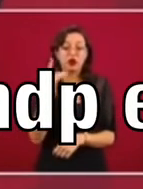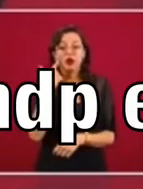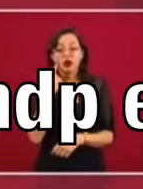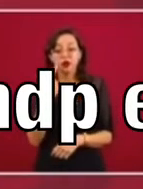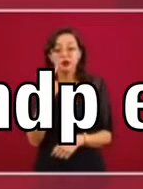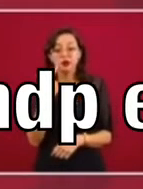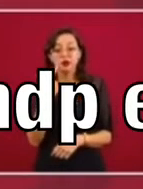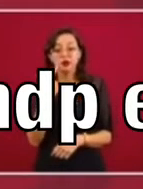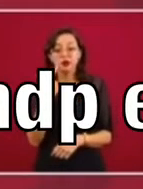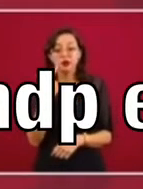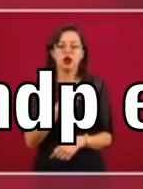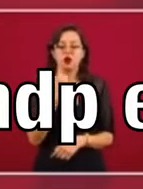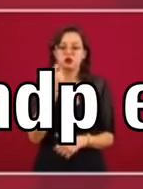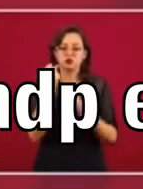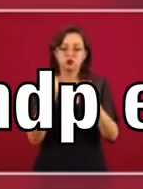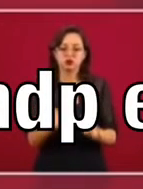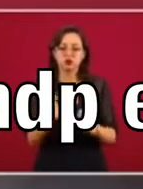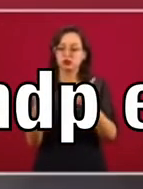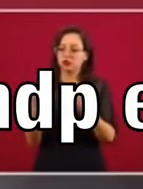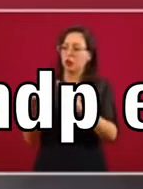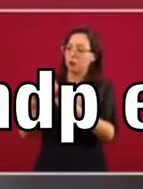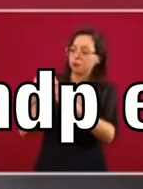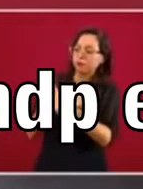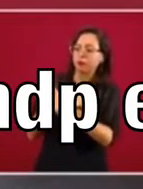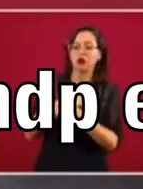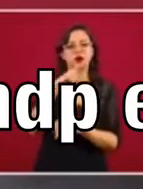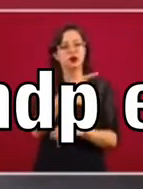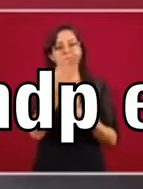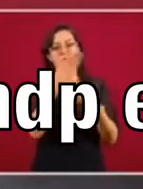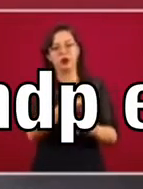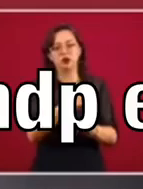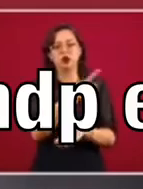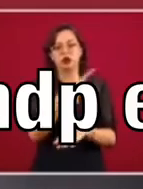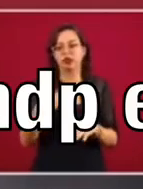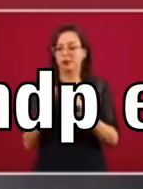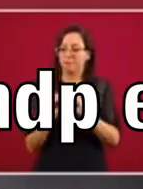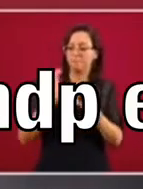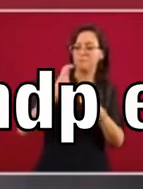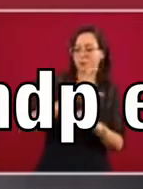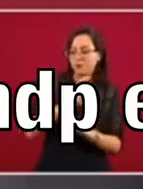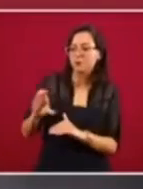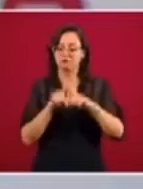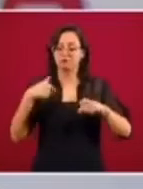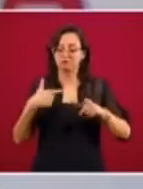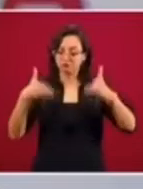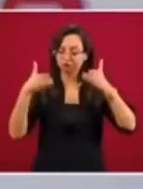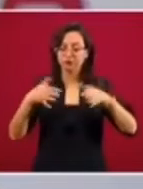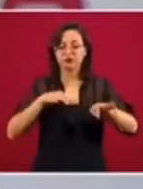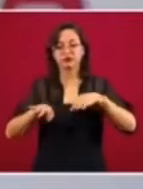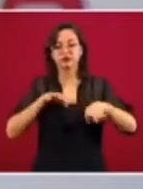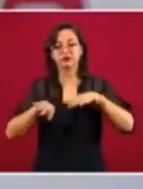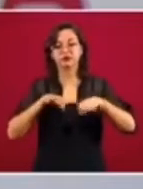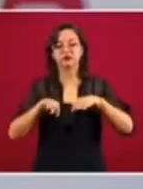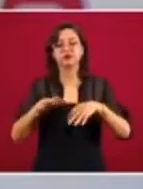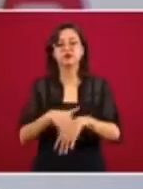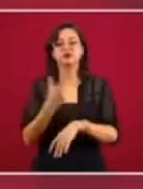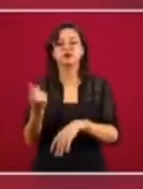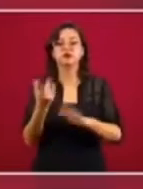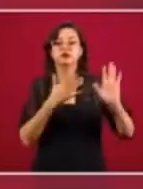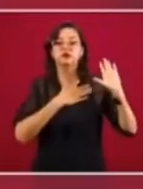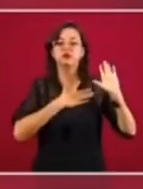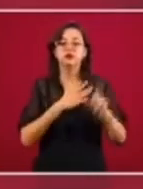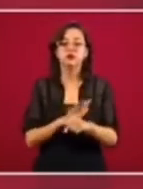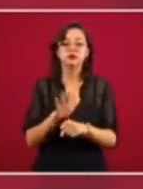por la garantía que existe, si hay depreciación de la moneda, el Banco de México tiene que compensar a la Secretaría de Hacienda. Porque el compromiso